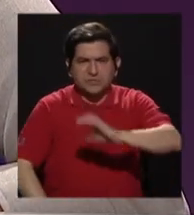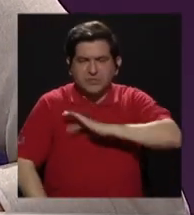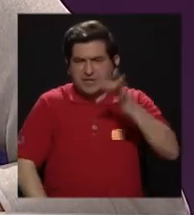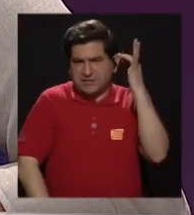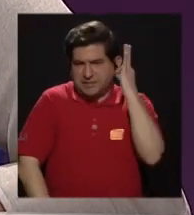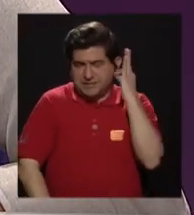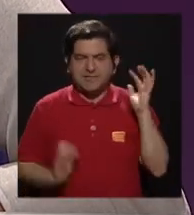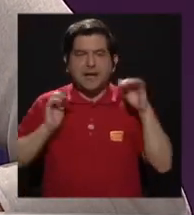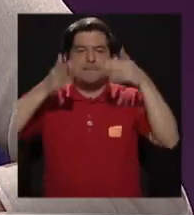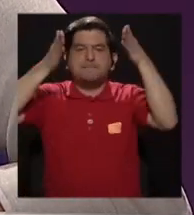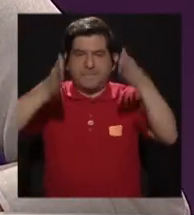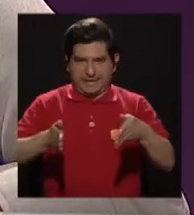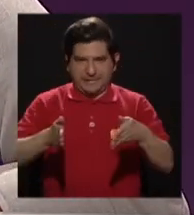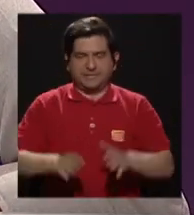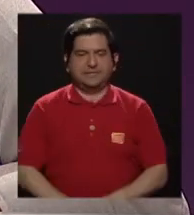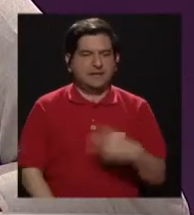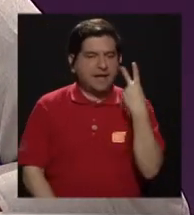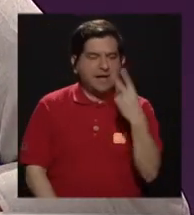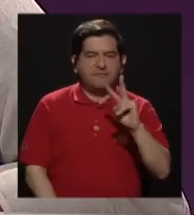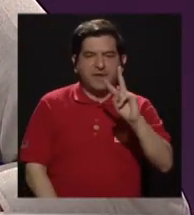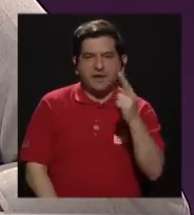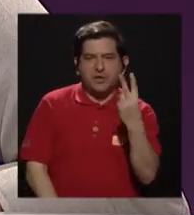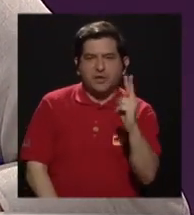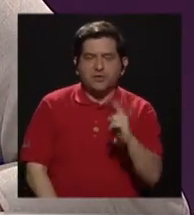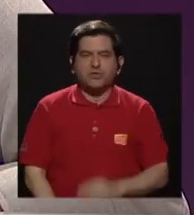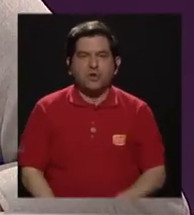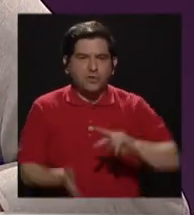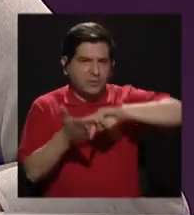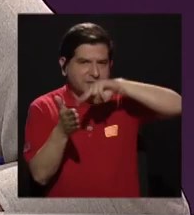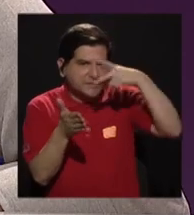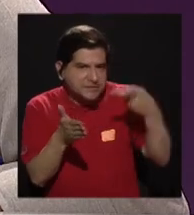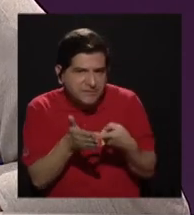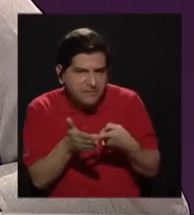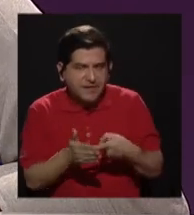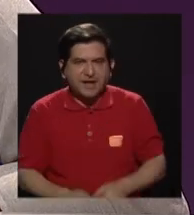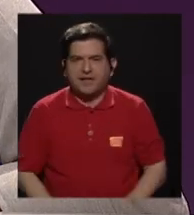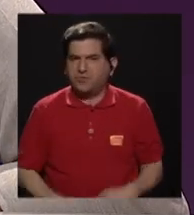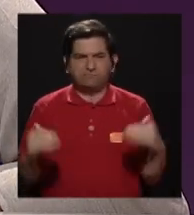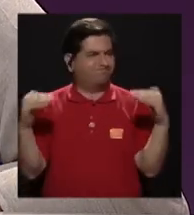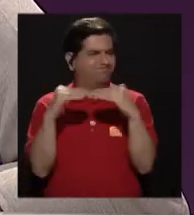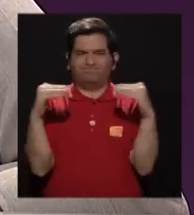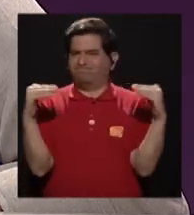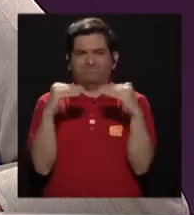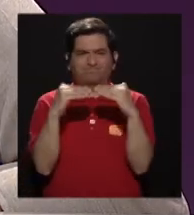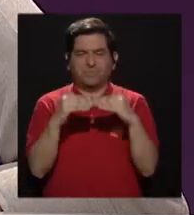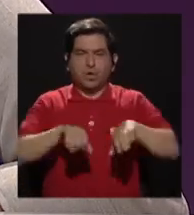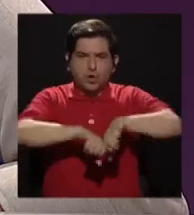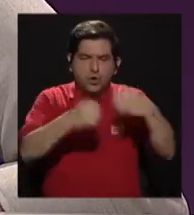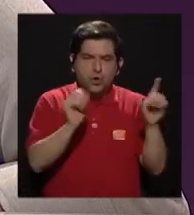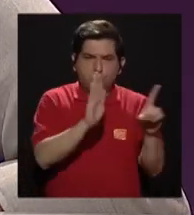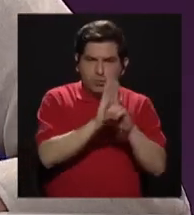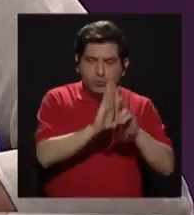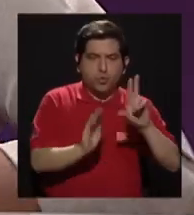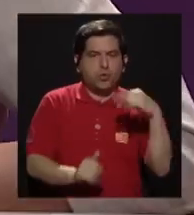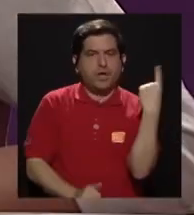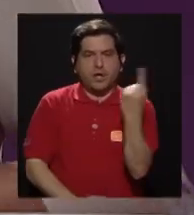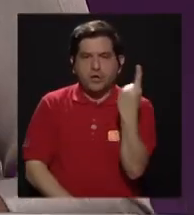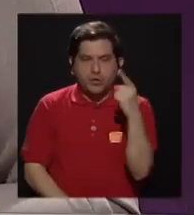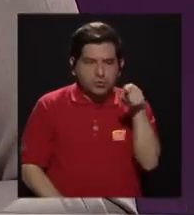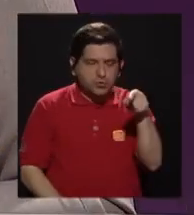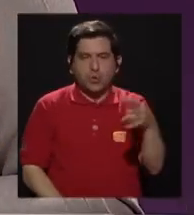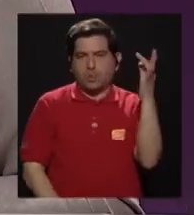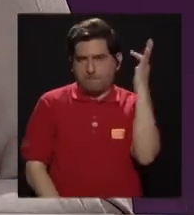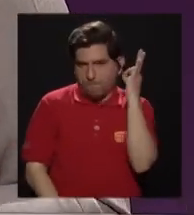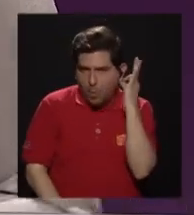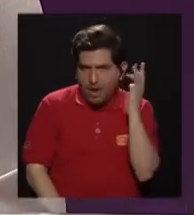migraciones, en cuanto vemos un doble sentido de disparidad, ¿verdad?, de violación de derechos, no solo por el hecho de ser